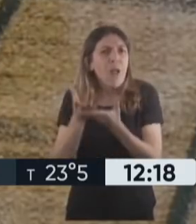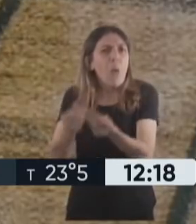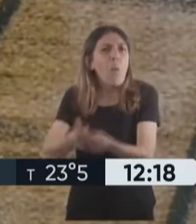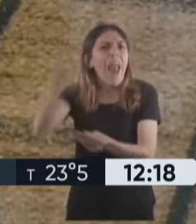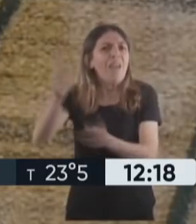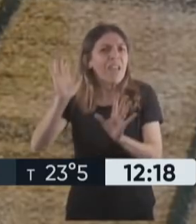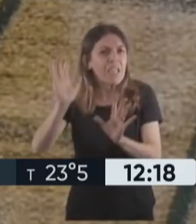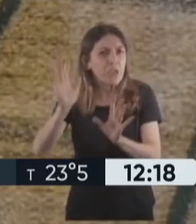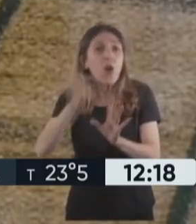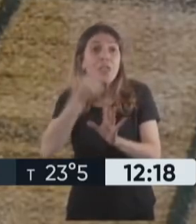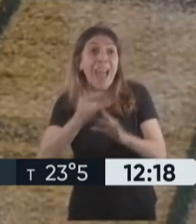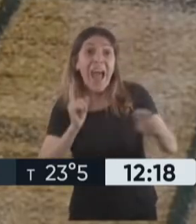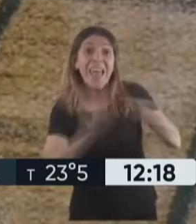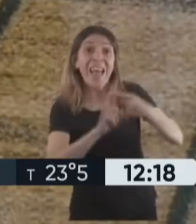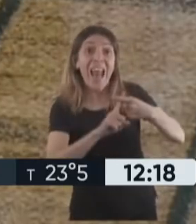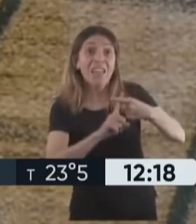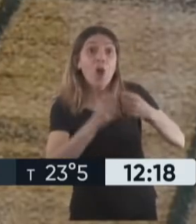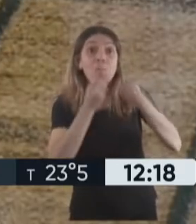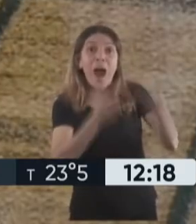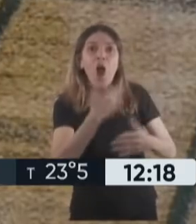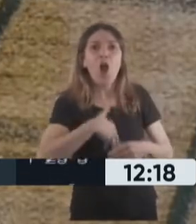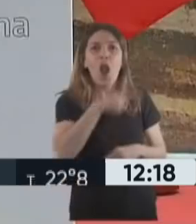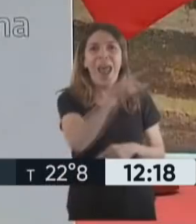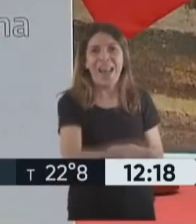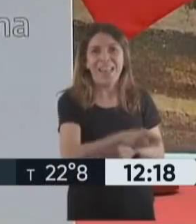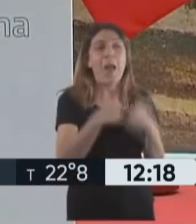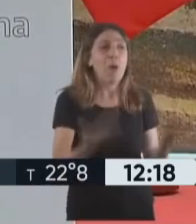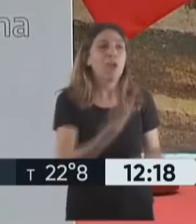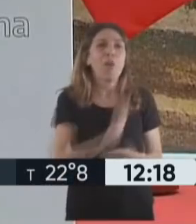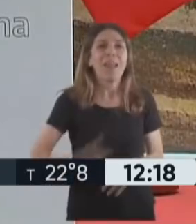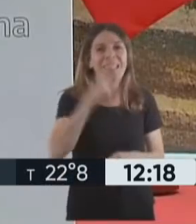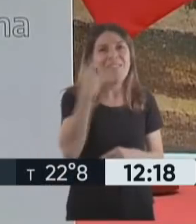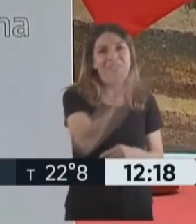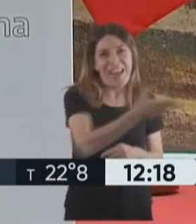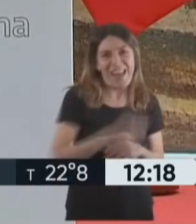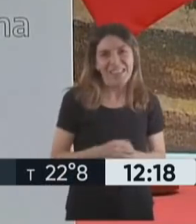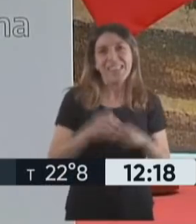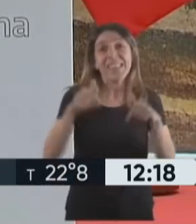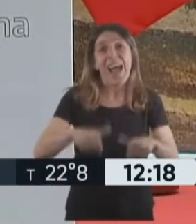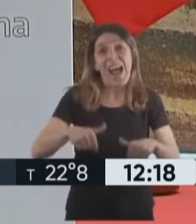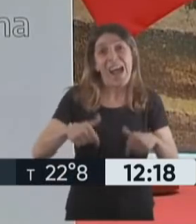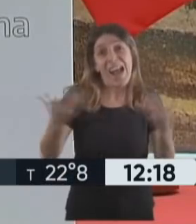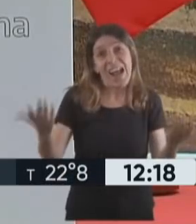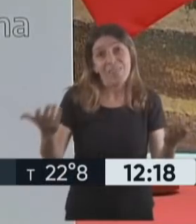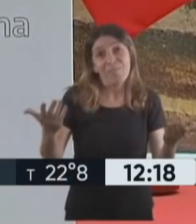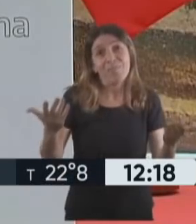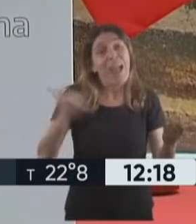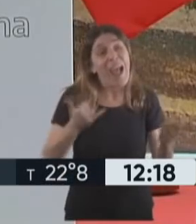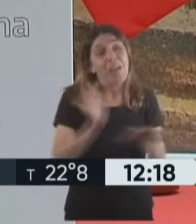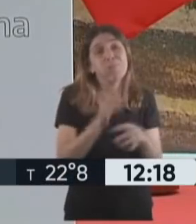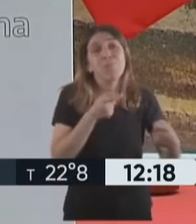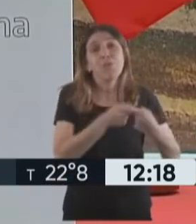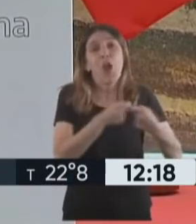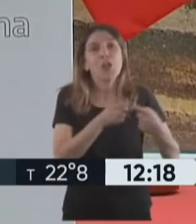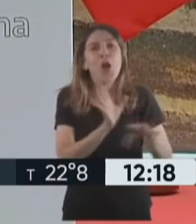relaciones tengamos con nuestra hermana república argentina así que presidentes alberto fernández aquí tiene un aliado un